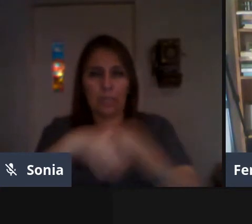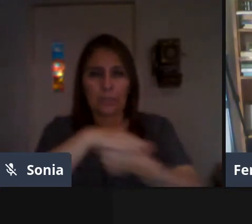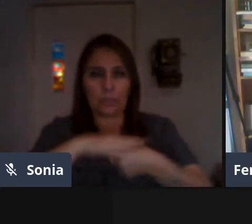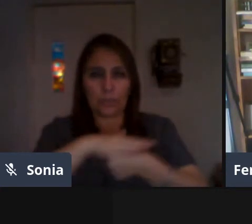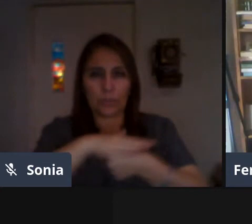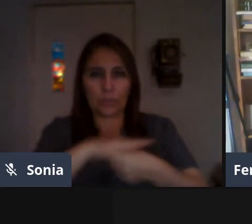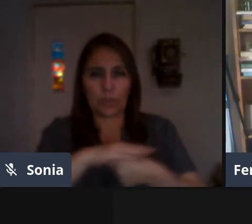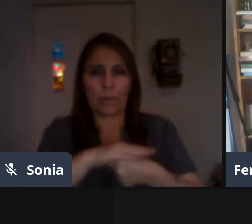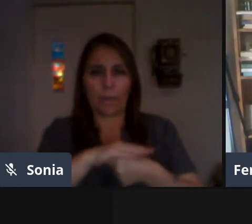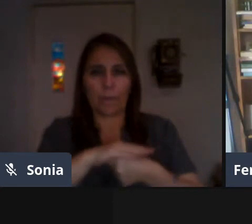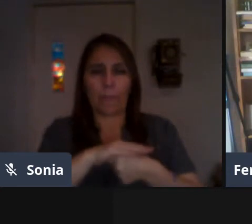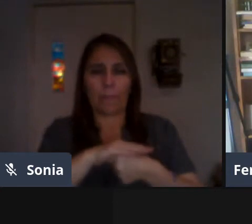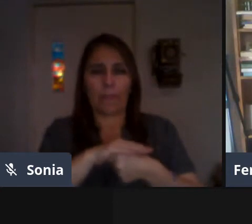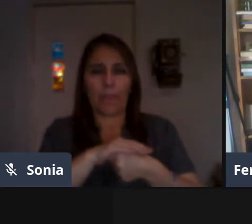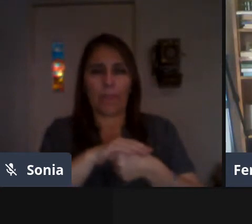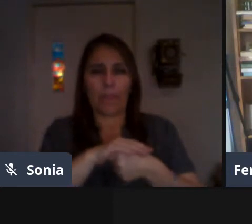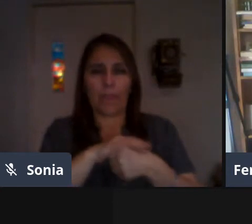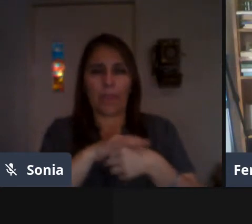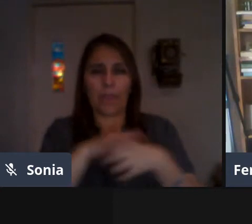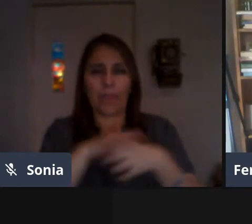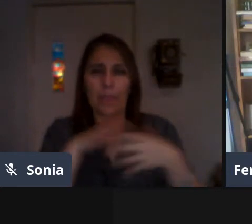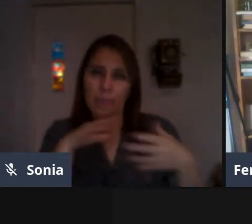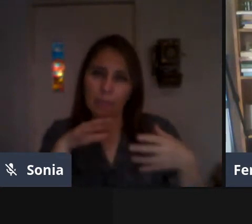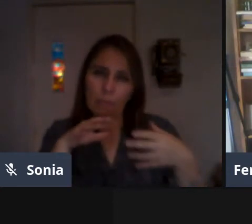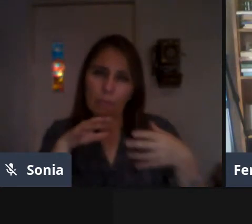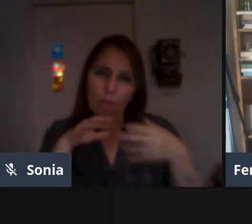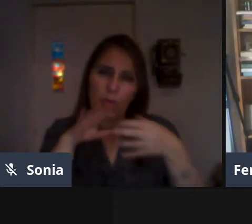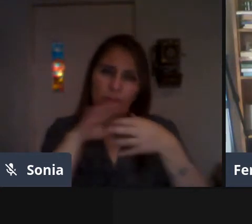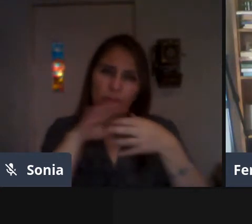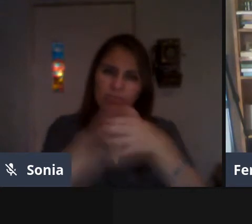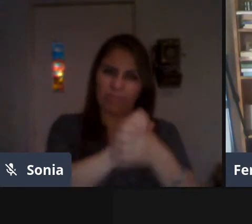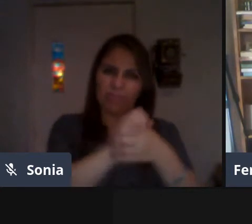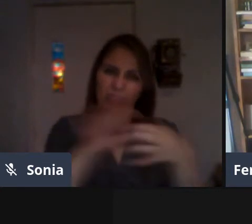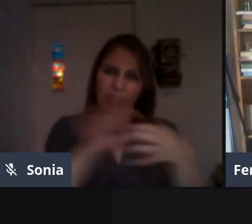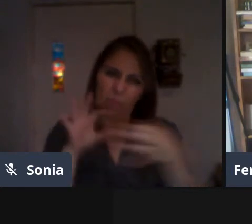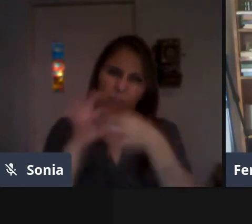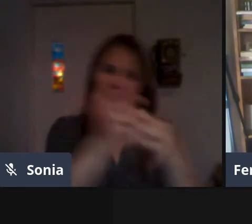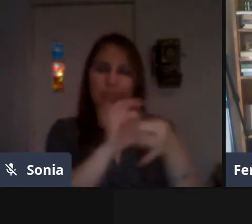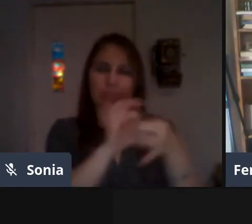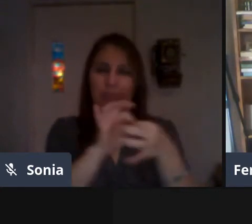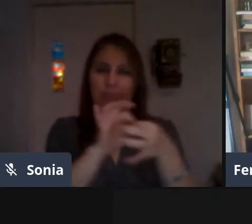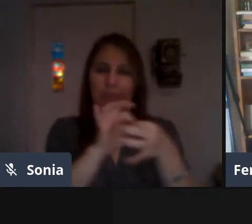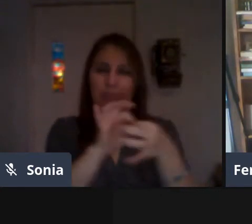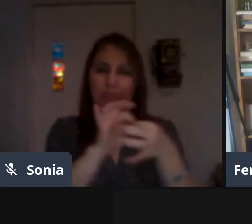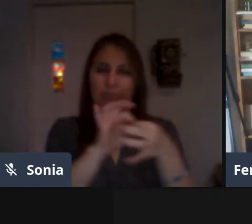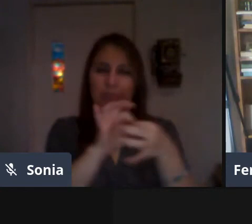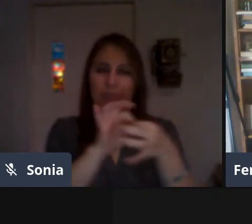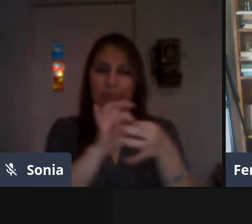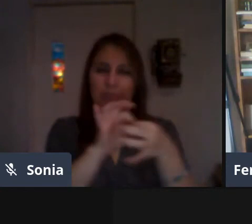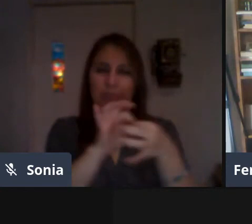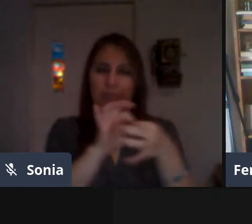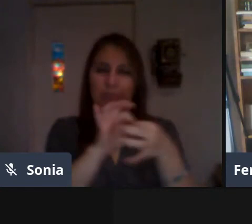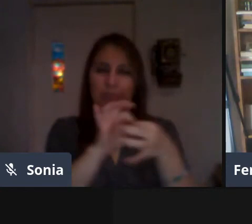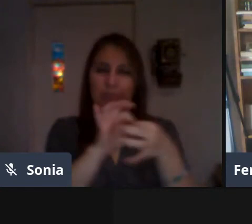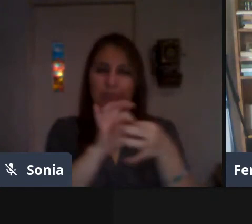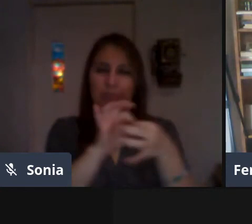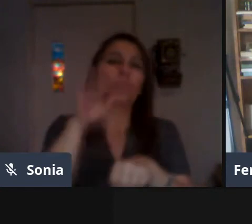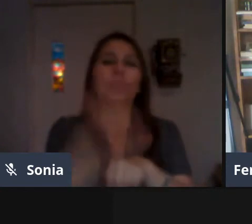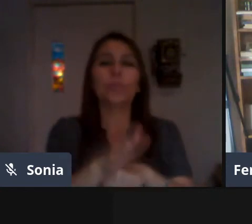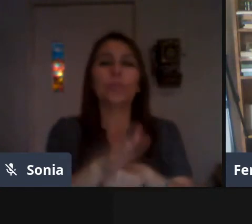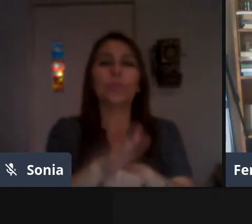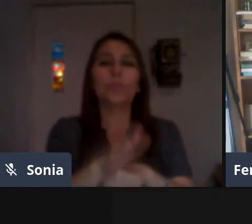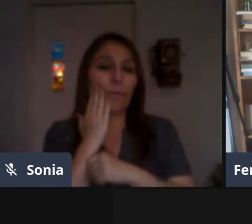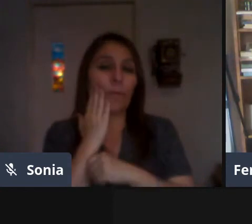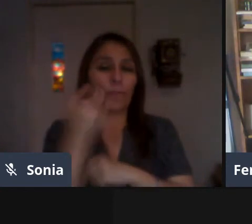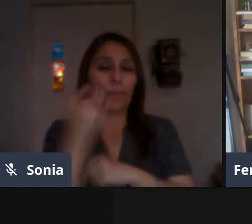dado un momento en qué momento yo llevo también voy escribo de